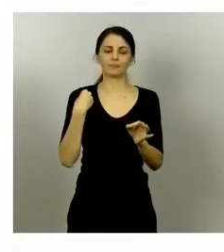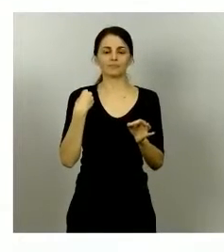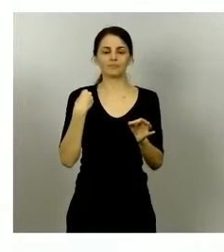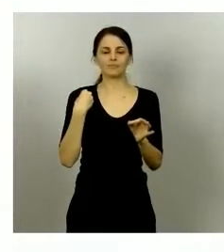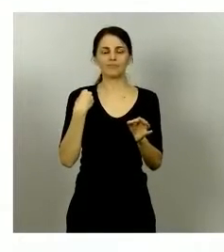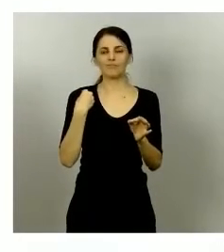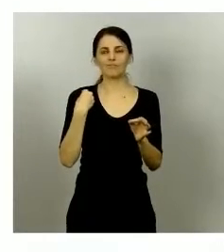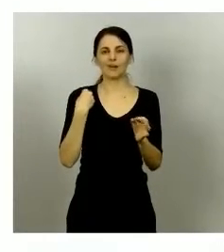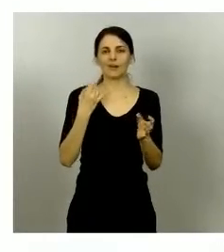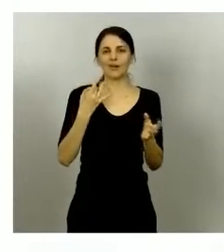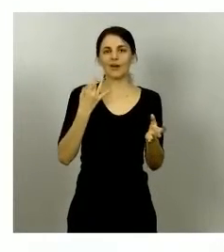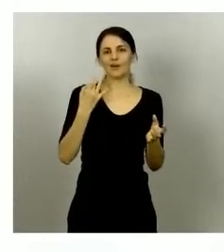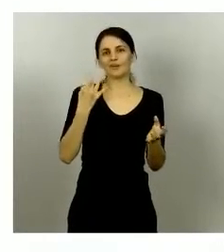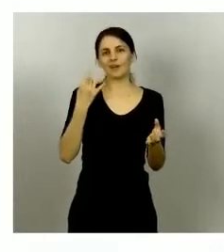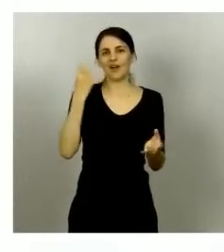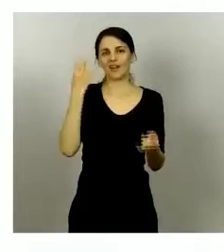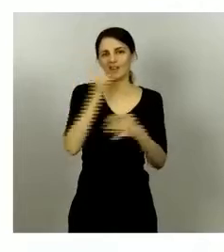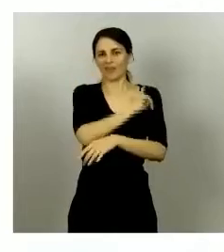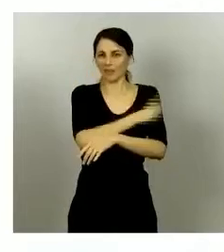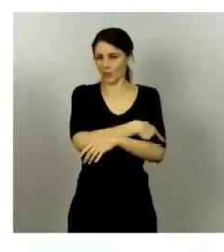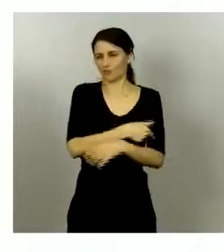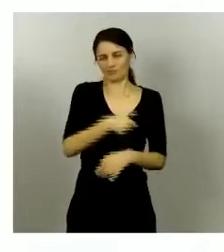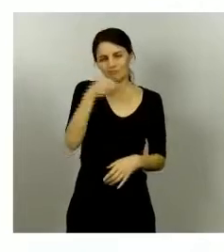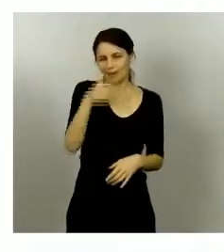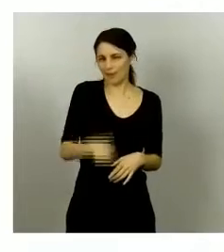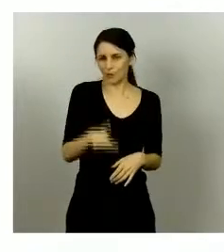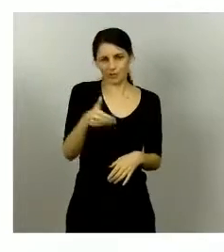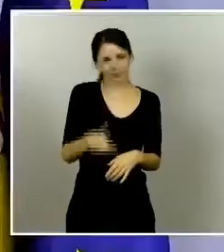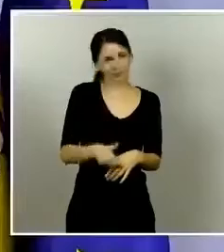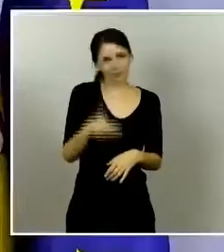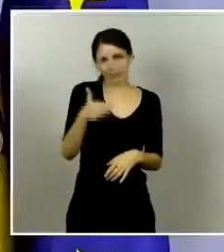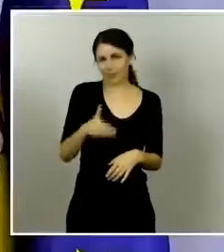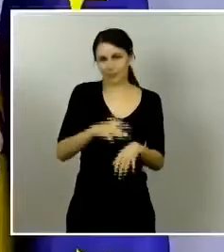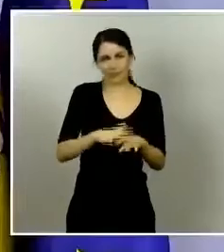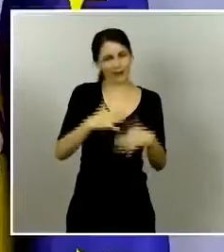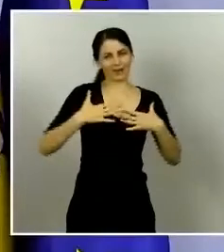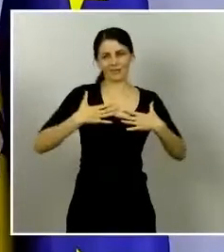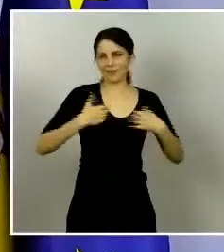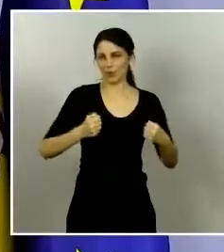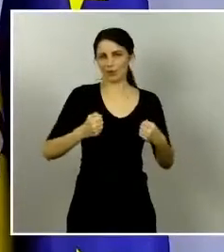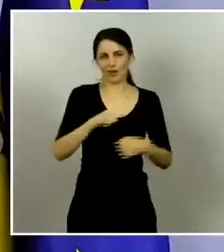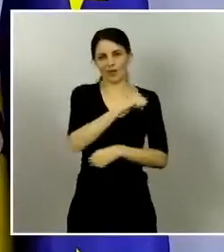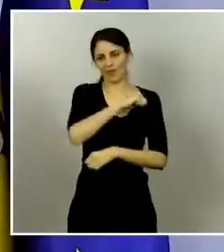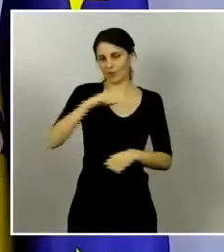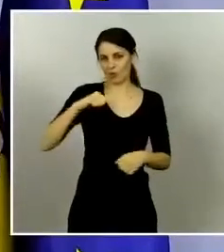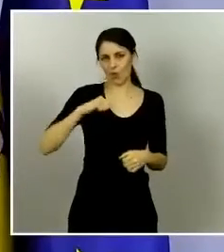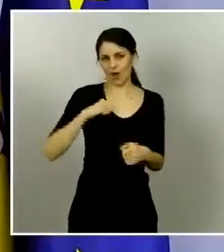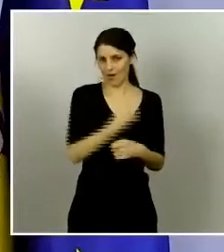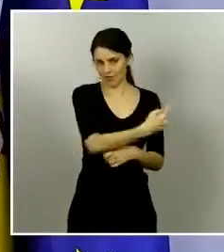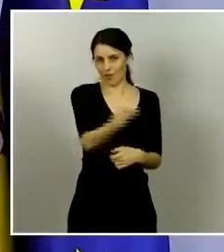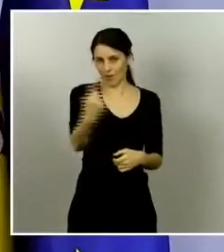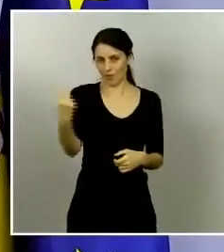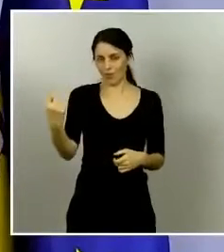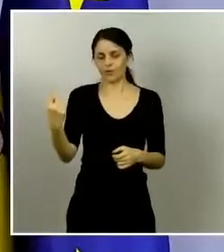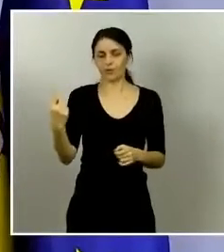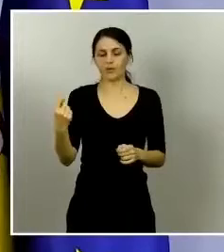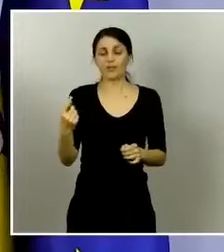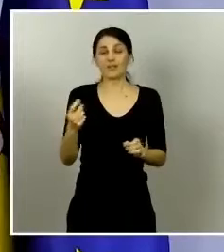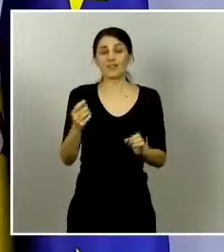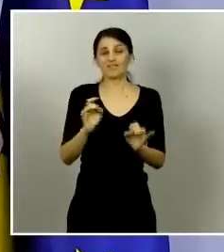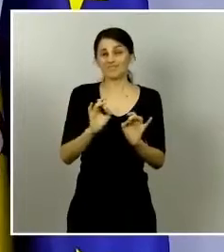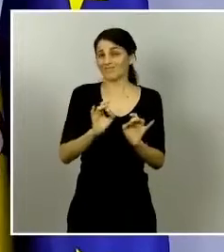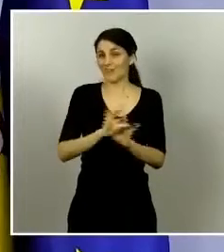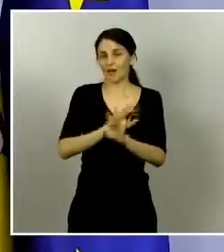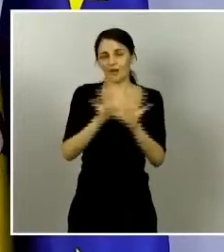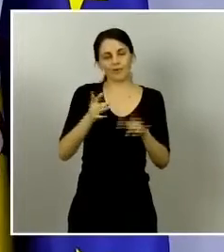le agradezco mucho porque efectivamente la actividad física regular es un elemento muy importante de cara al mantenimiento y mejora de la salud individual y,